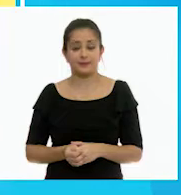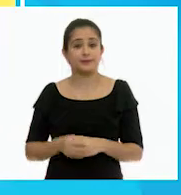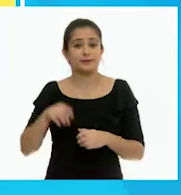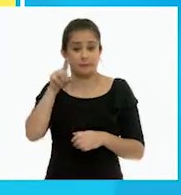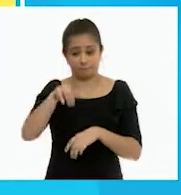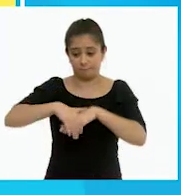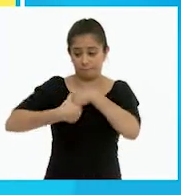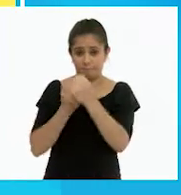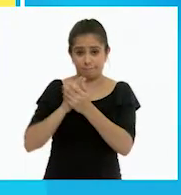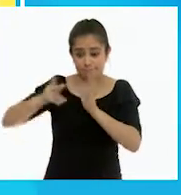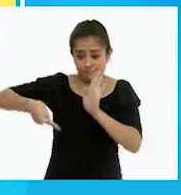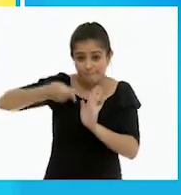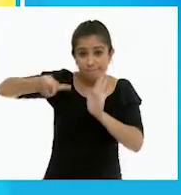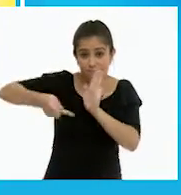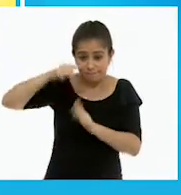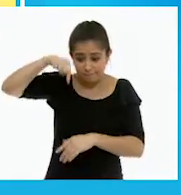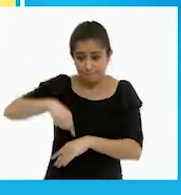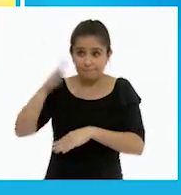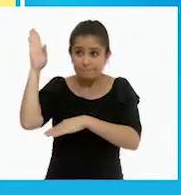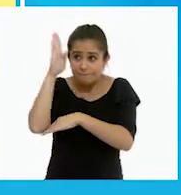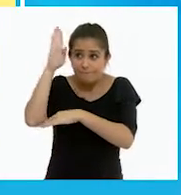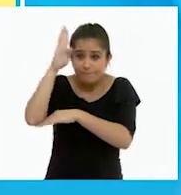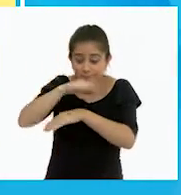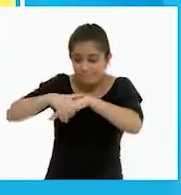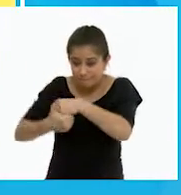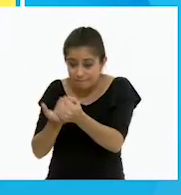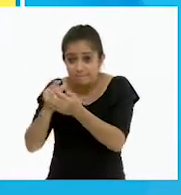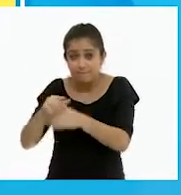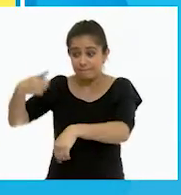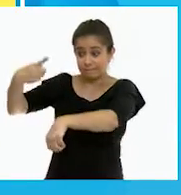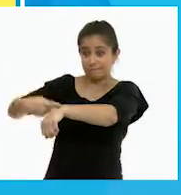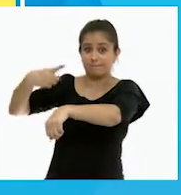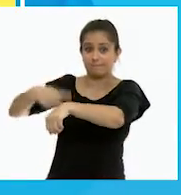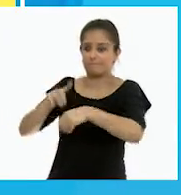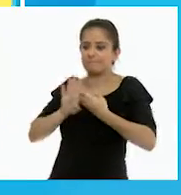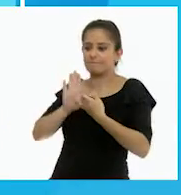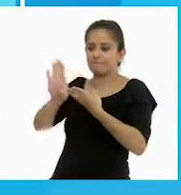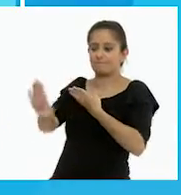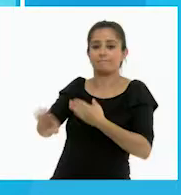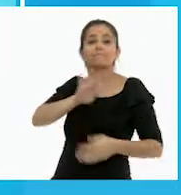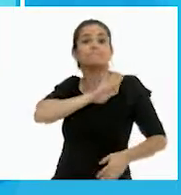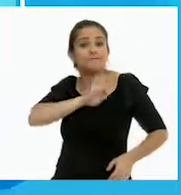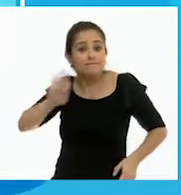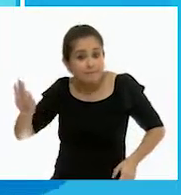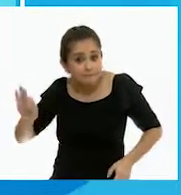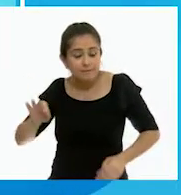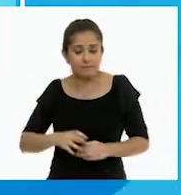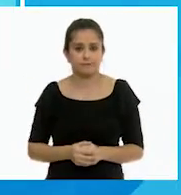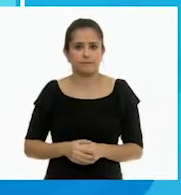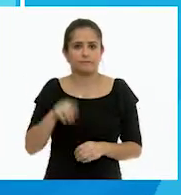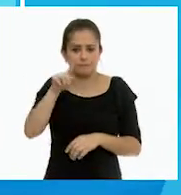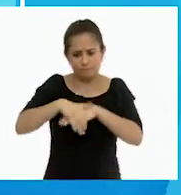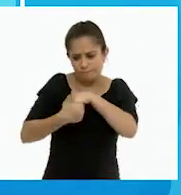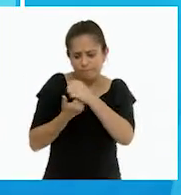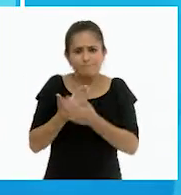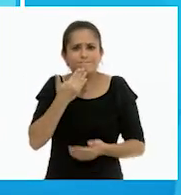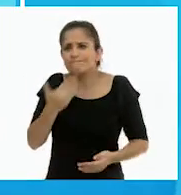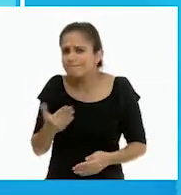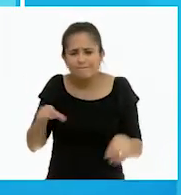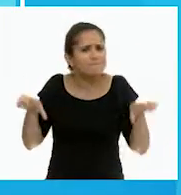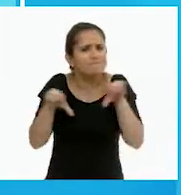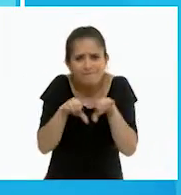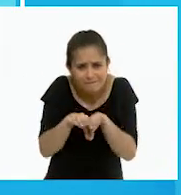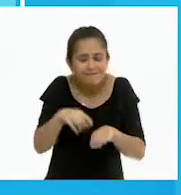Lavarnos las manos varias veces al día es importante para prevenir cualquier enfermedad. Sigue estos pasos para